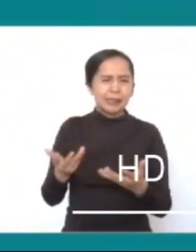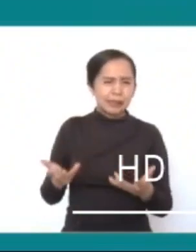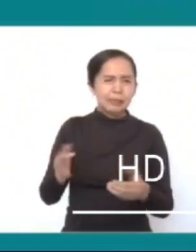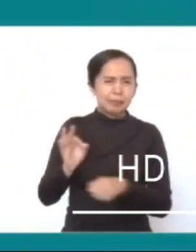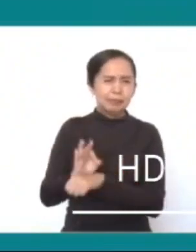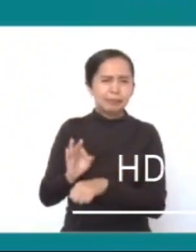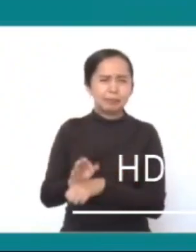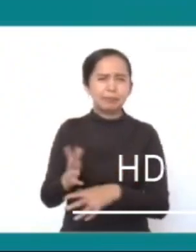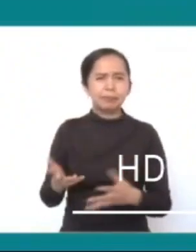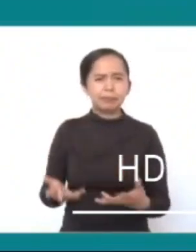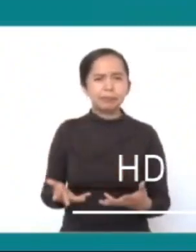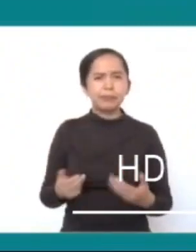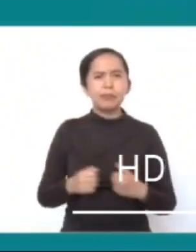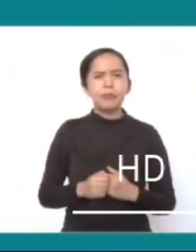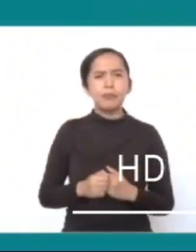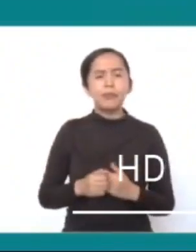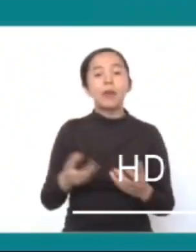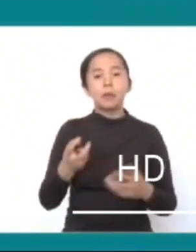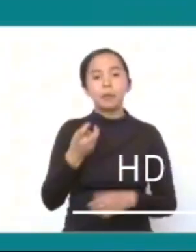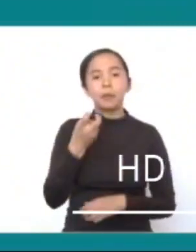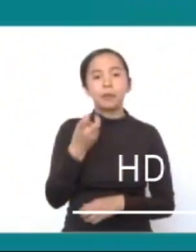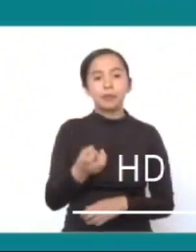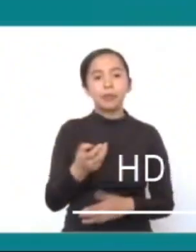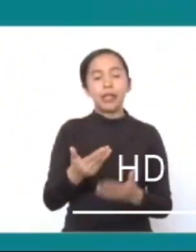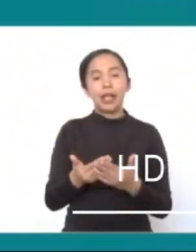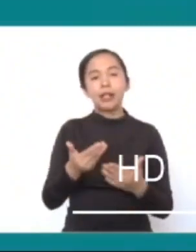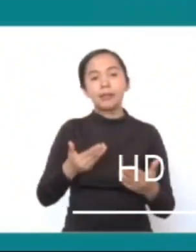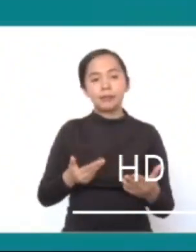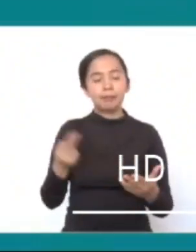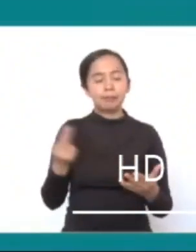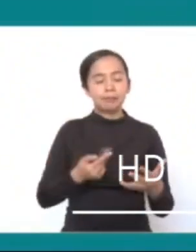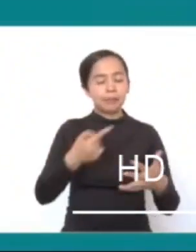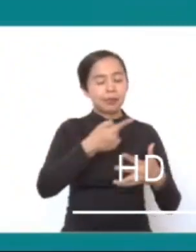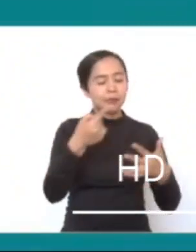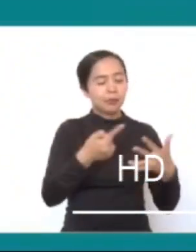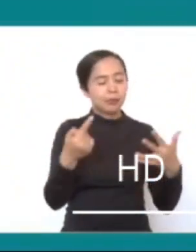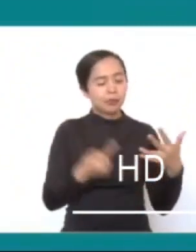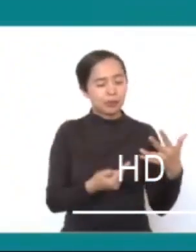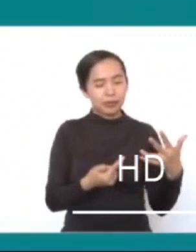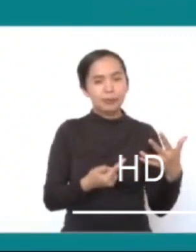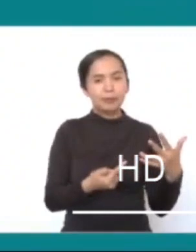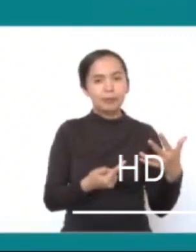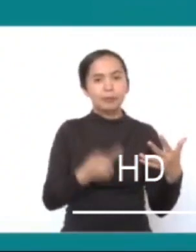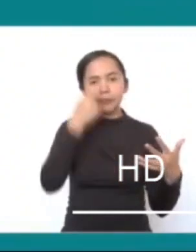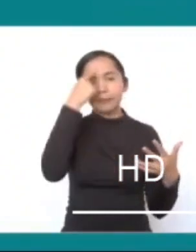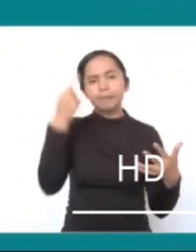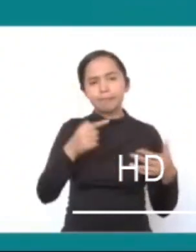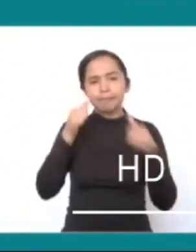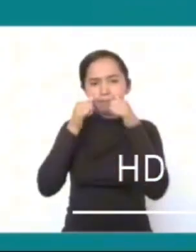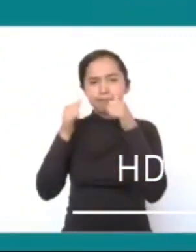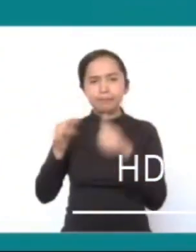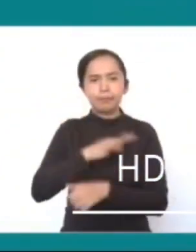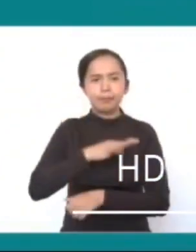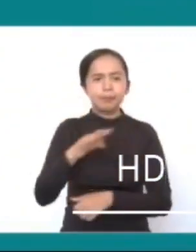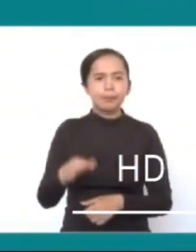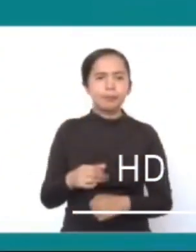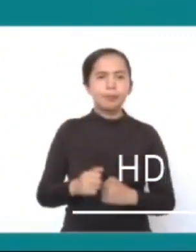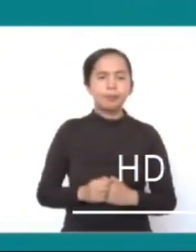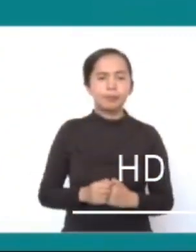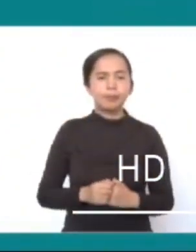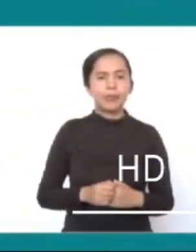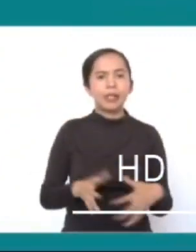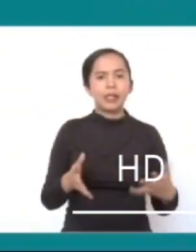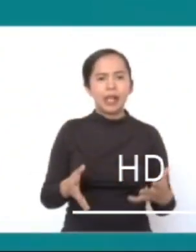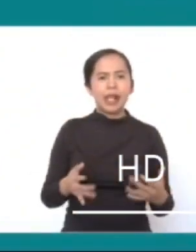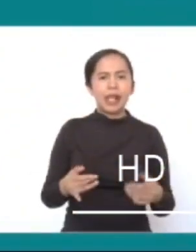Por ello, es necesario tomar todas las medidas necesarias para atenderla. En el marco de los estándares de